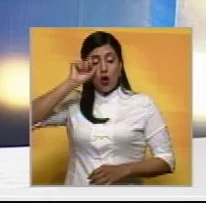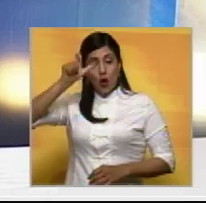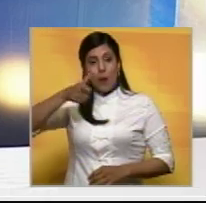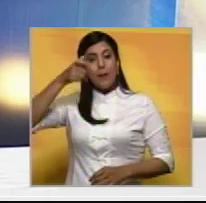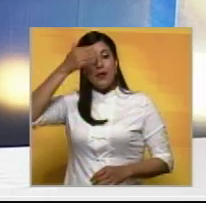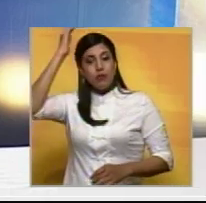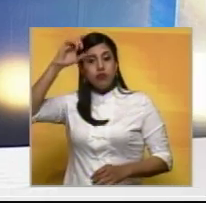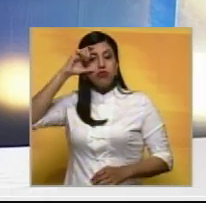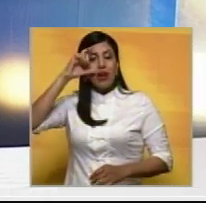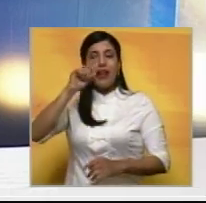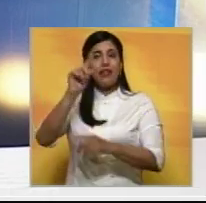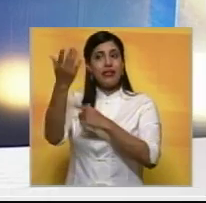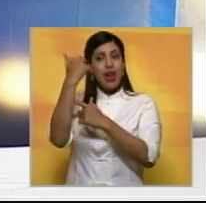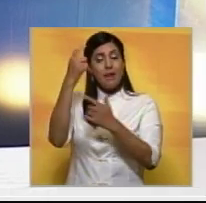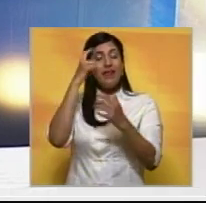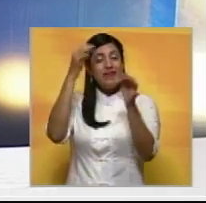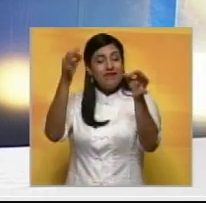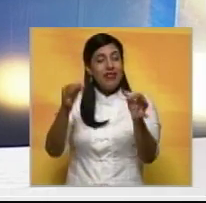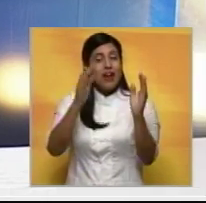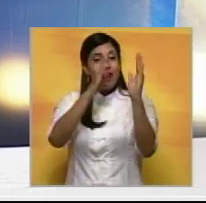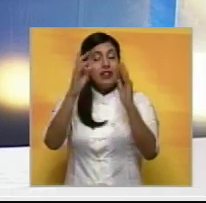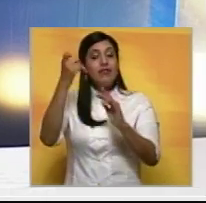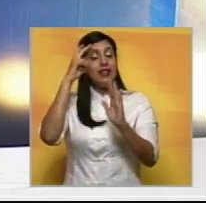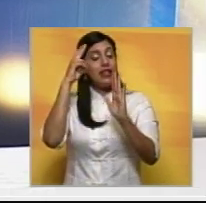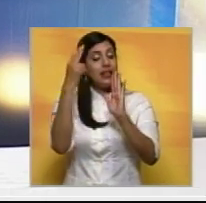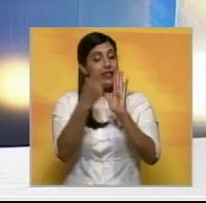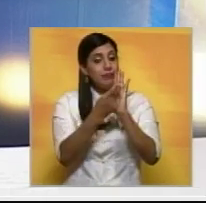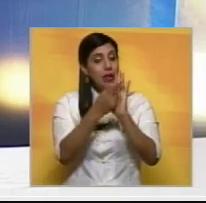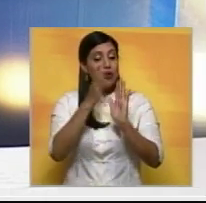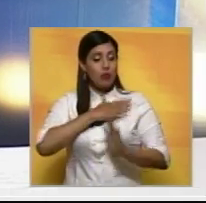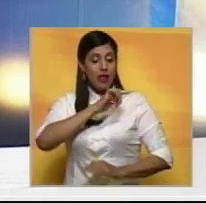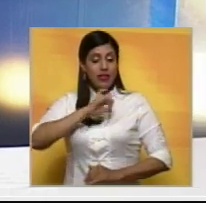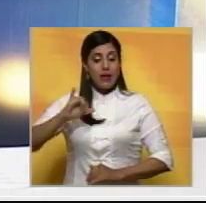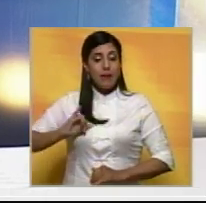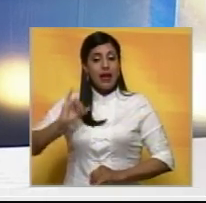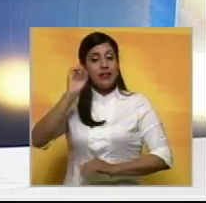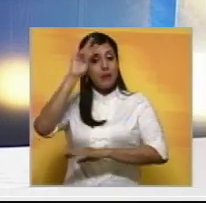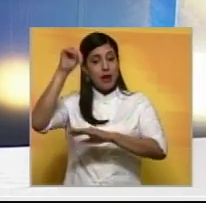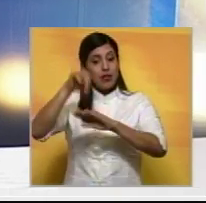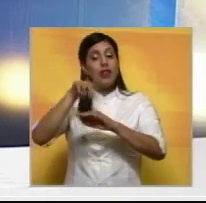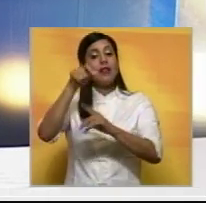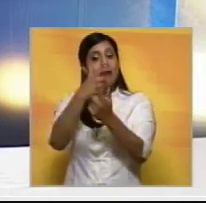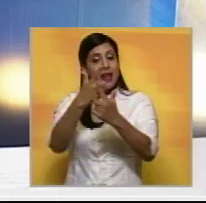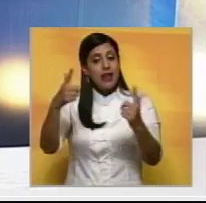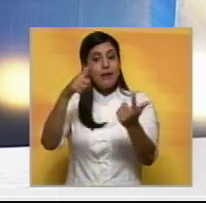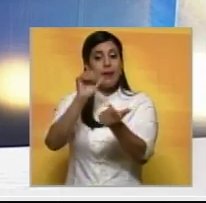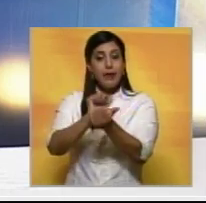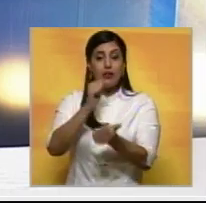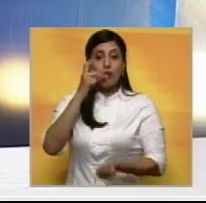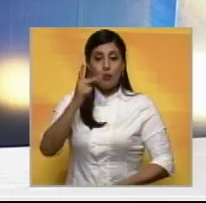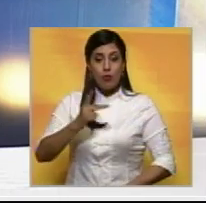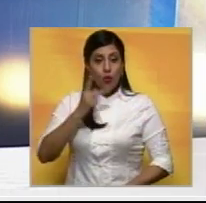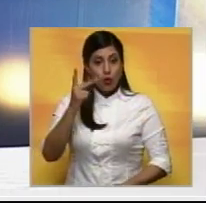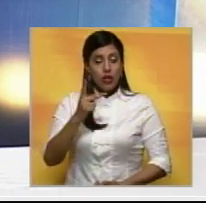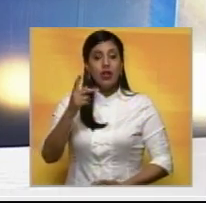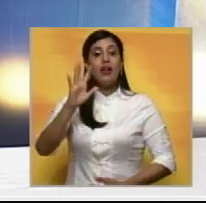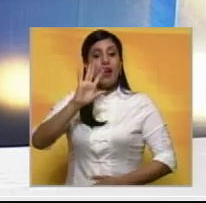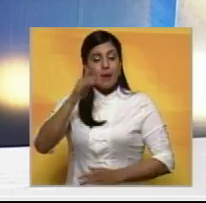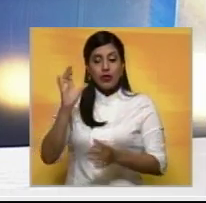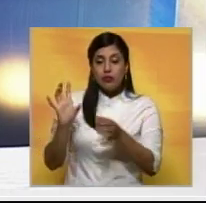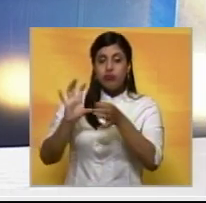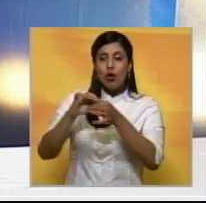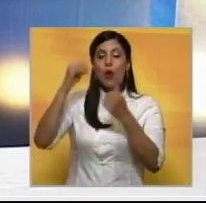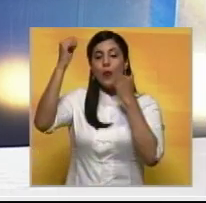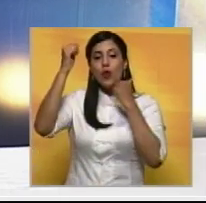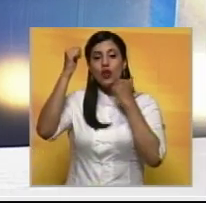reitera la exigencia de un calendario electoral, el respeto a la autonomía de la Asamblea Nacional y la liberación de los llamados presos políticos al unirse a la